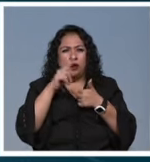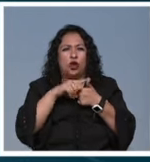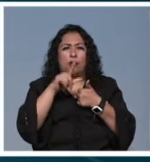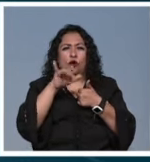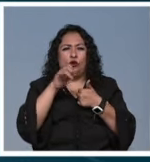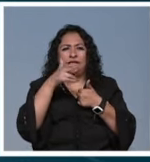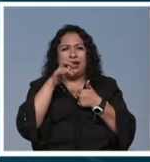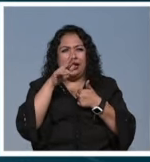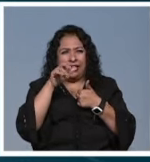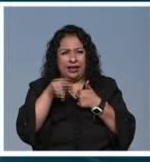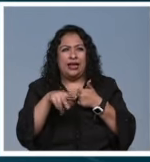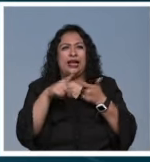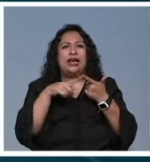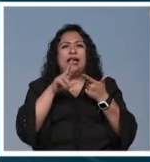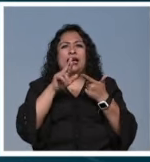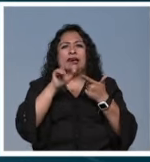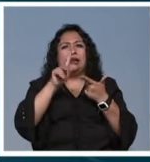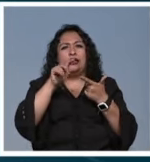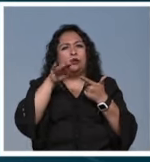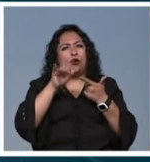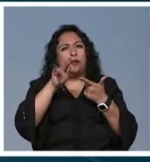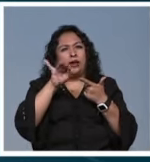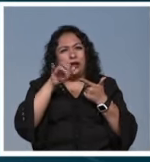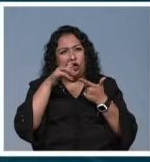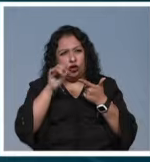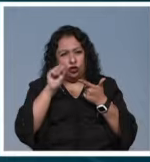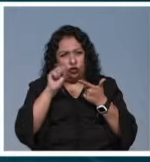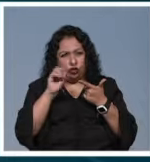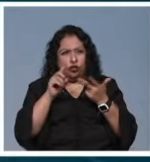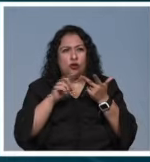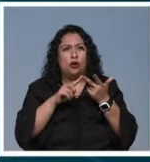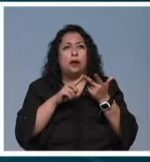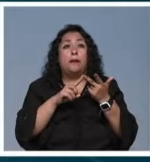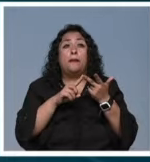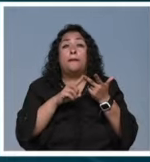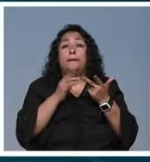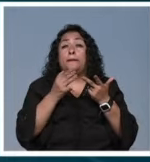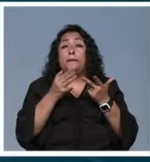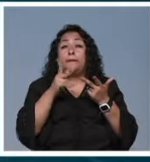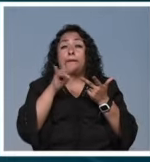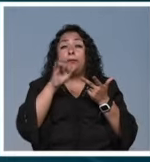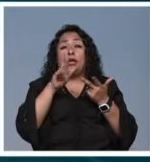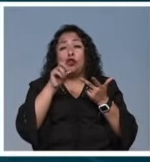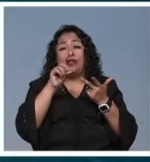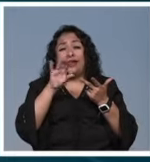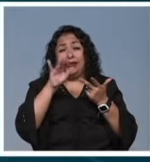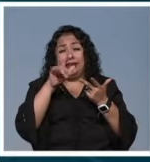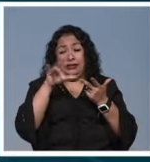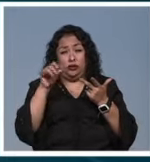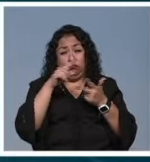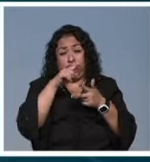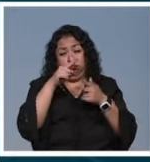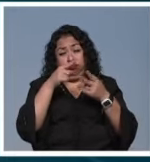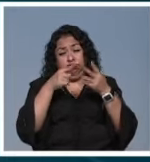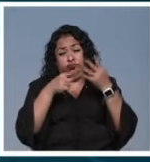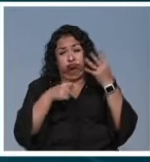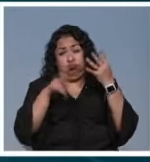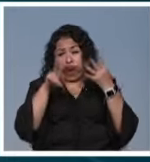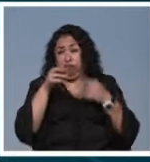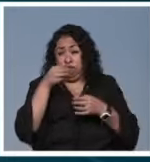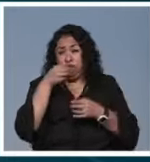Aragán, no. O sea, Ritmo Peligroso, o sea, Piero de Castillo, o sea, realmente está